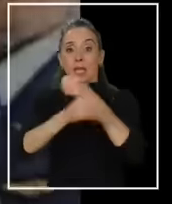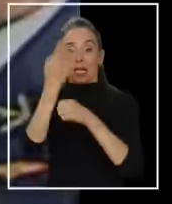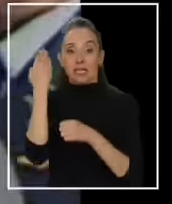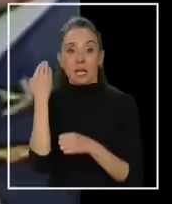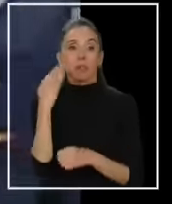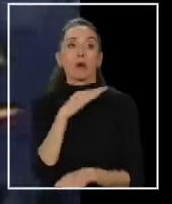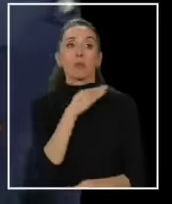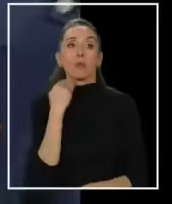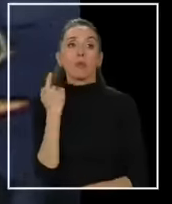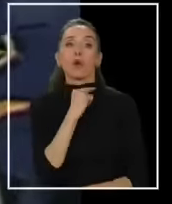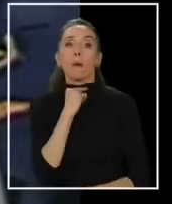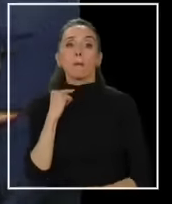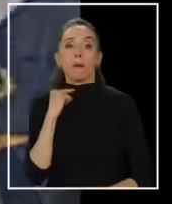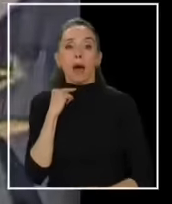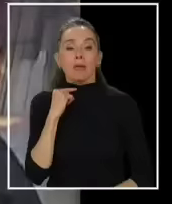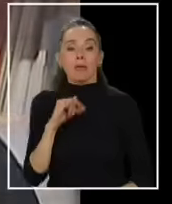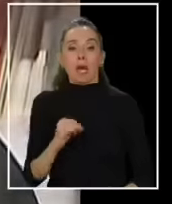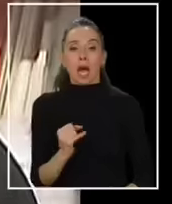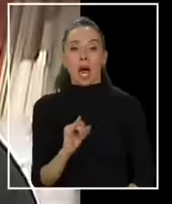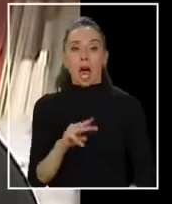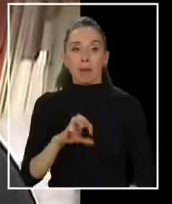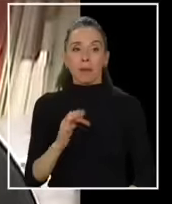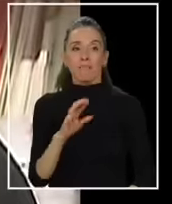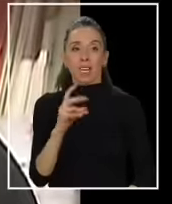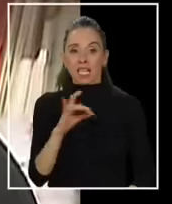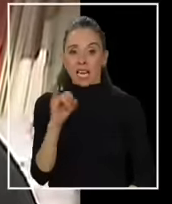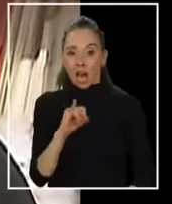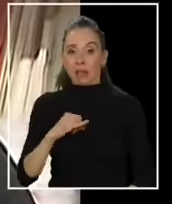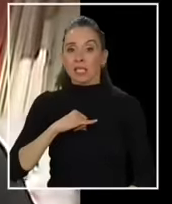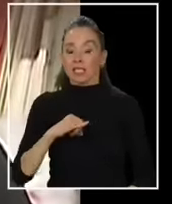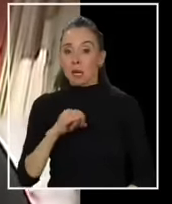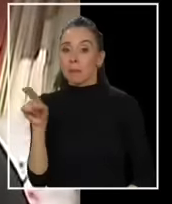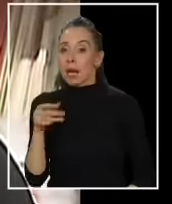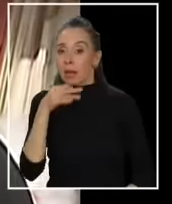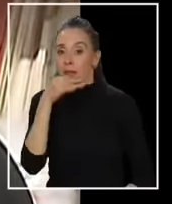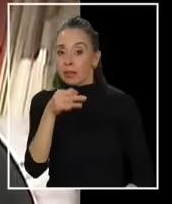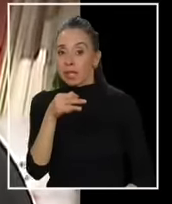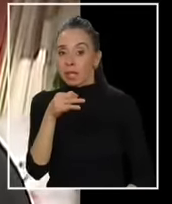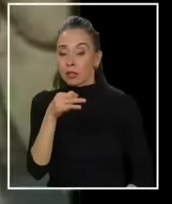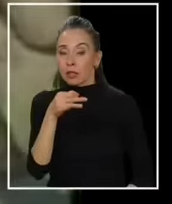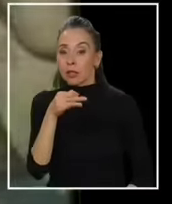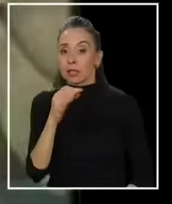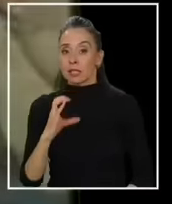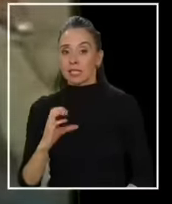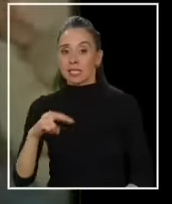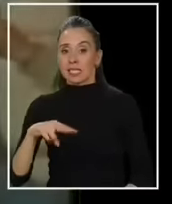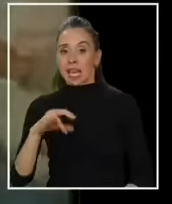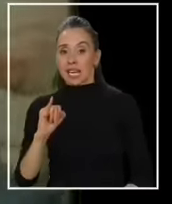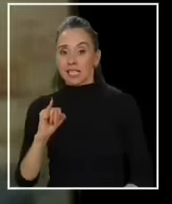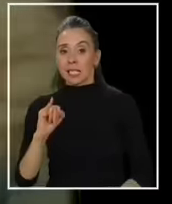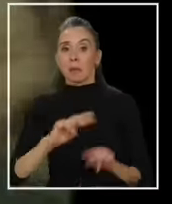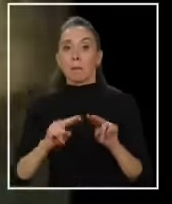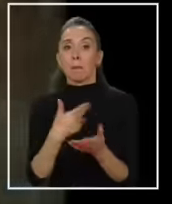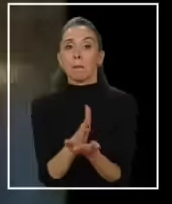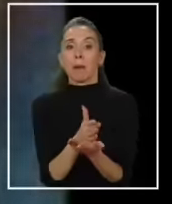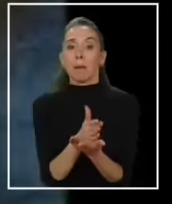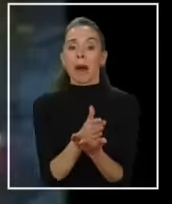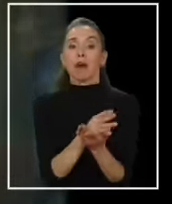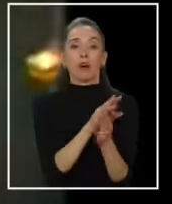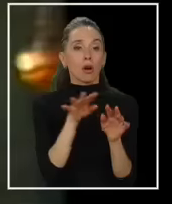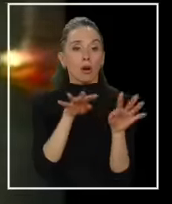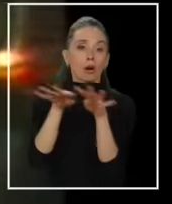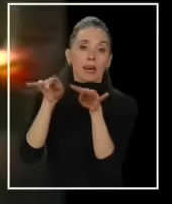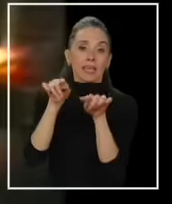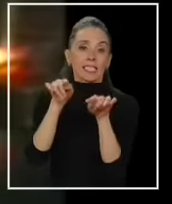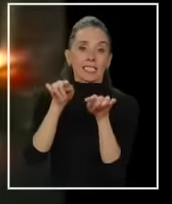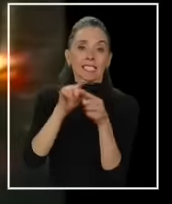al fallecido sacerdote Jaime Fernández, quien siempre sostuvo que la CNI estuvo detrás de un fenómeno